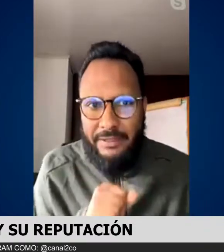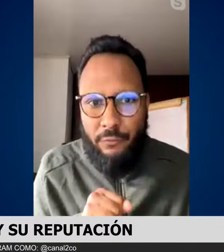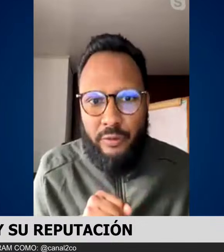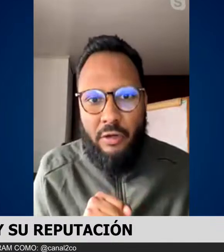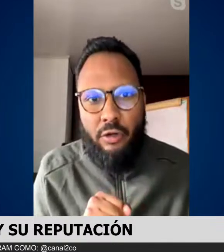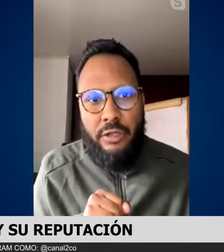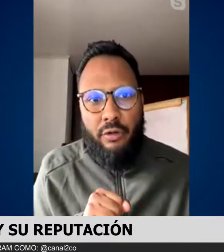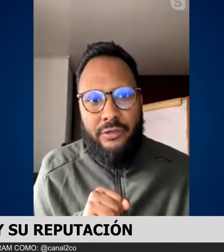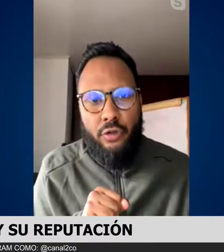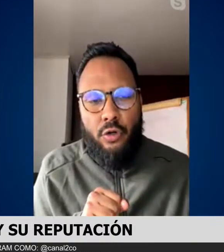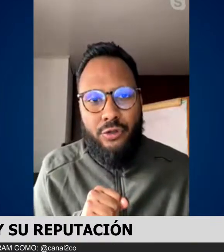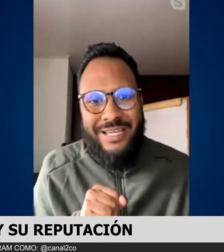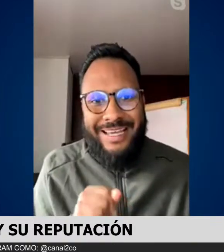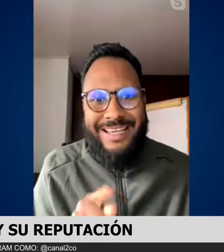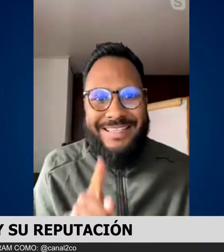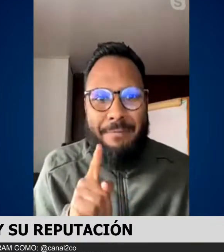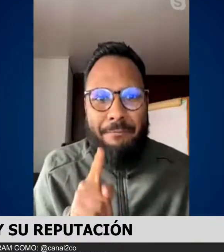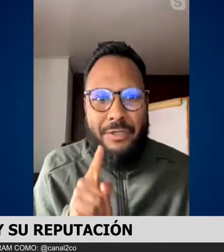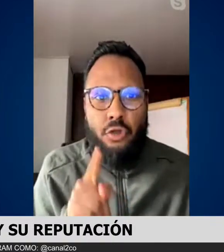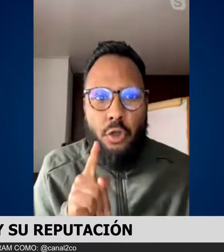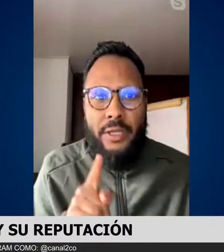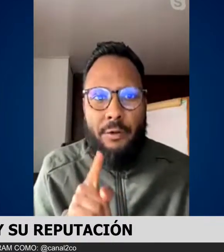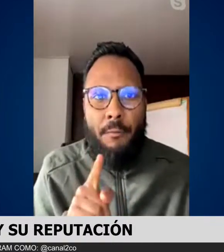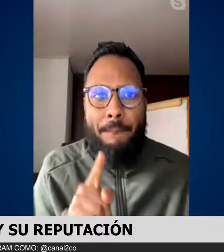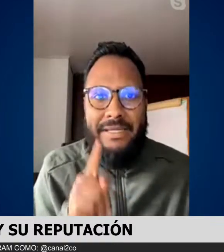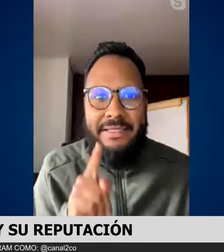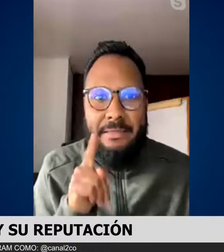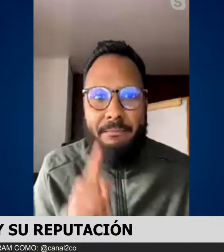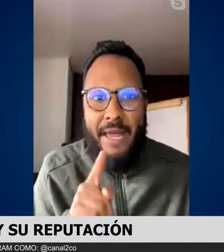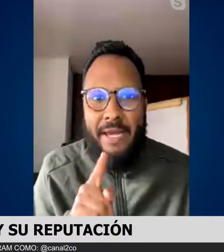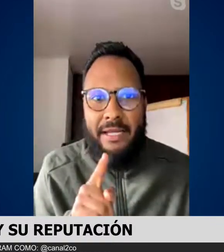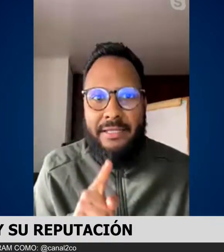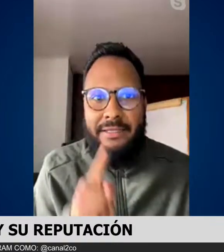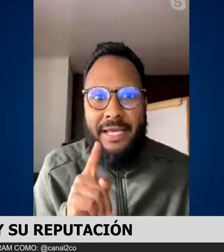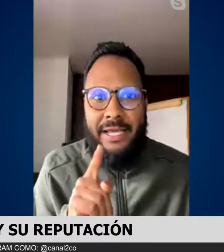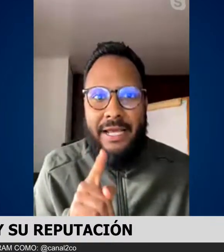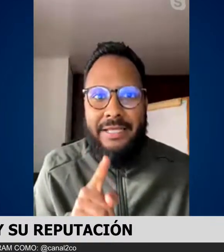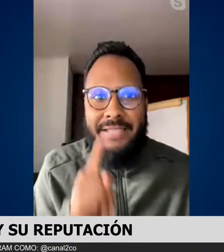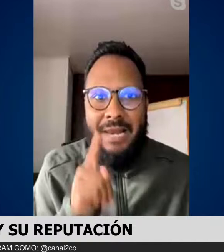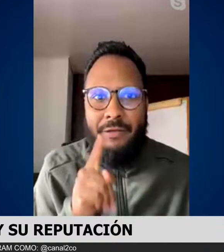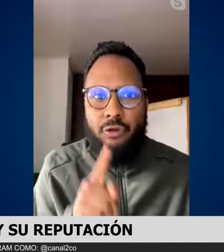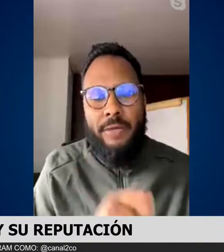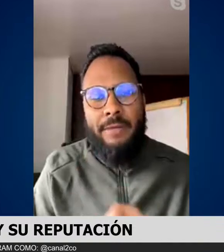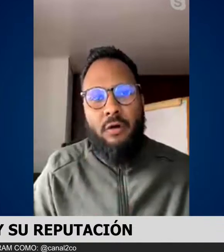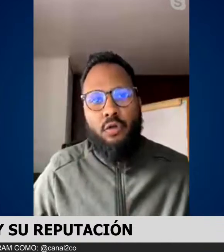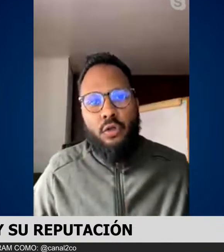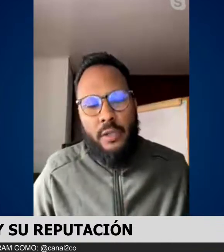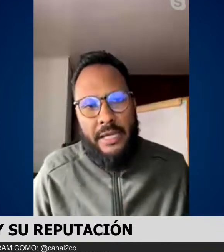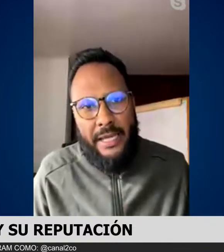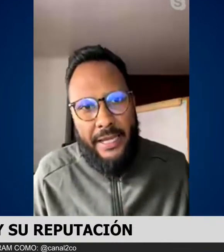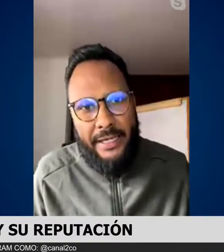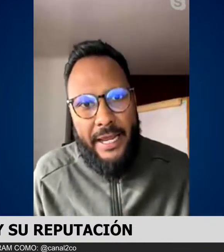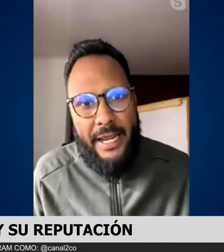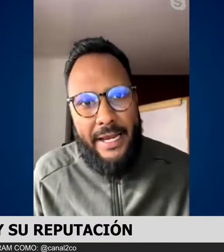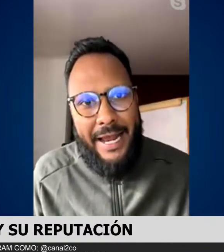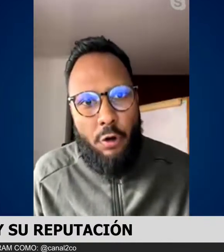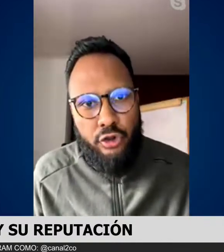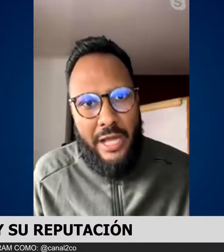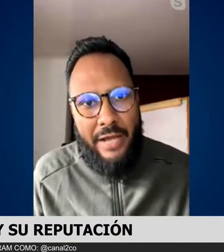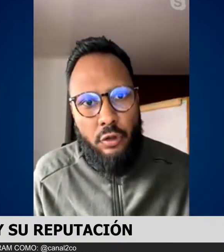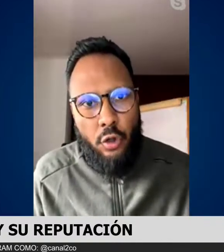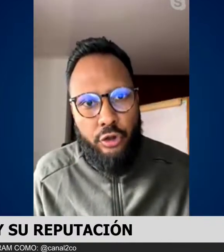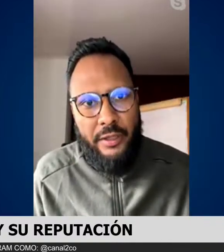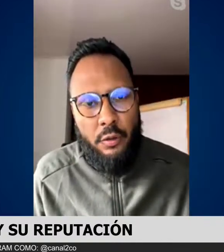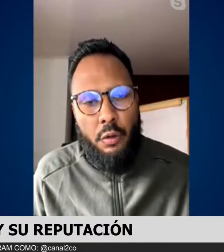no solamente el fundador de los Rastrojos, es el pistolero principal de Salvatore Mancuso en